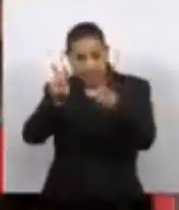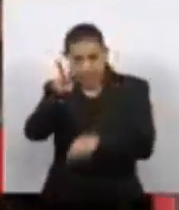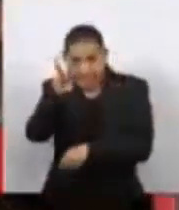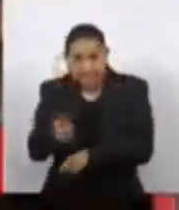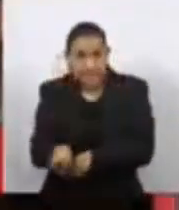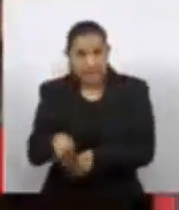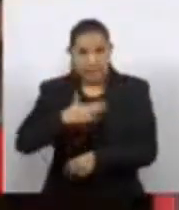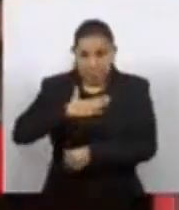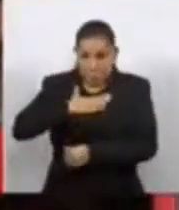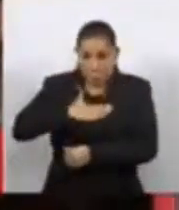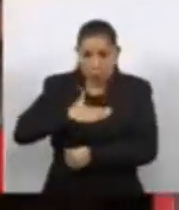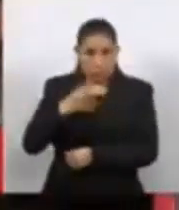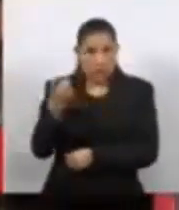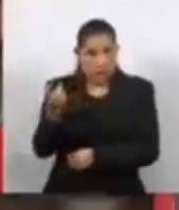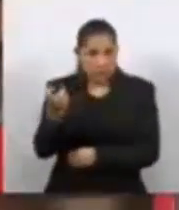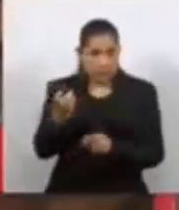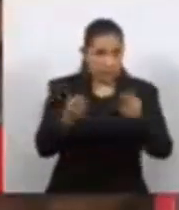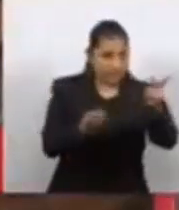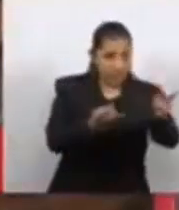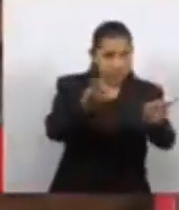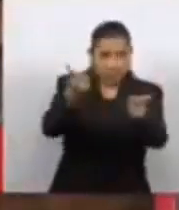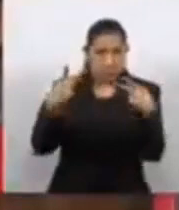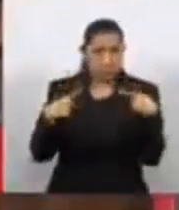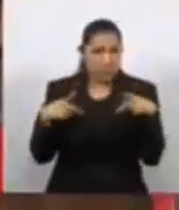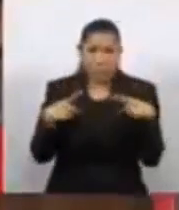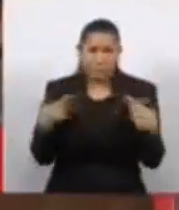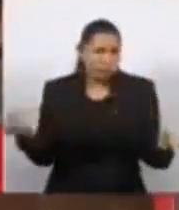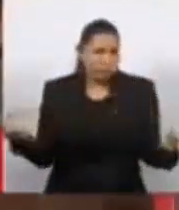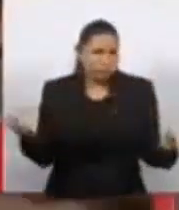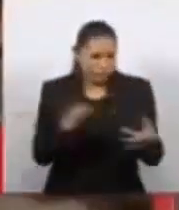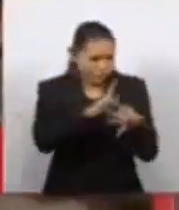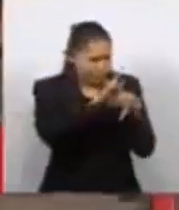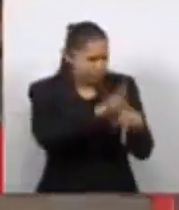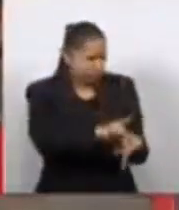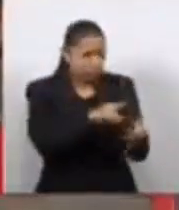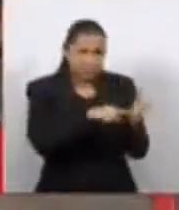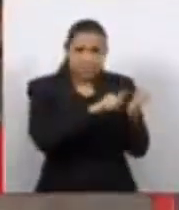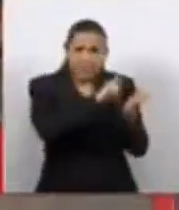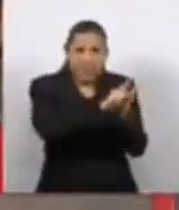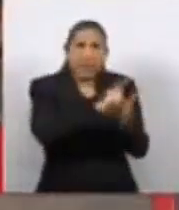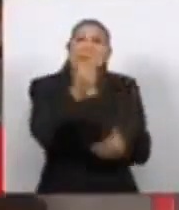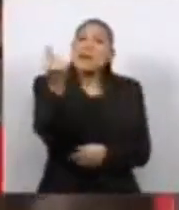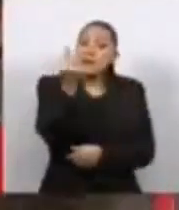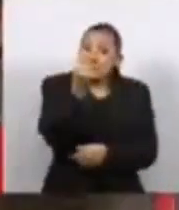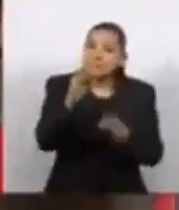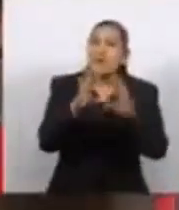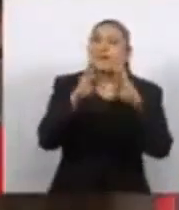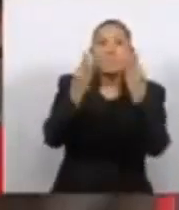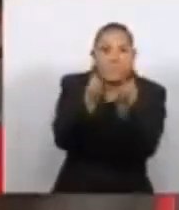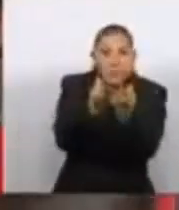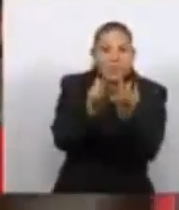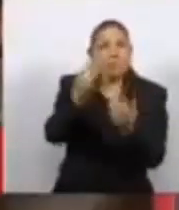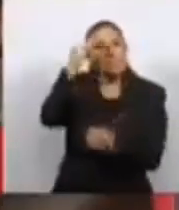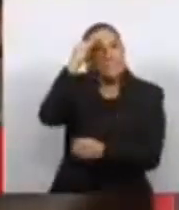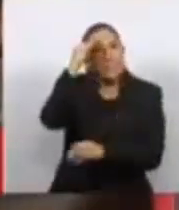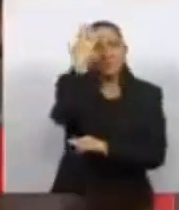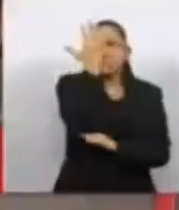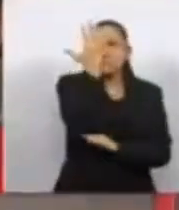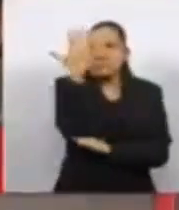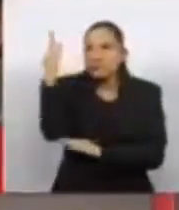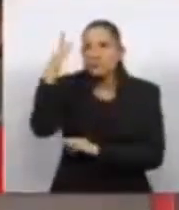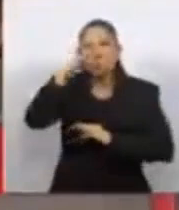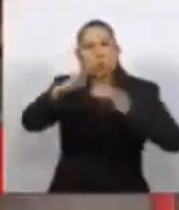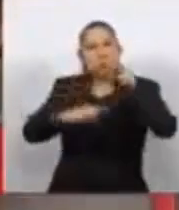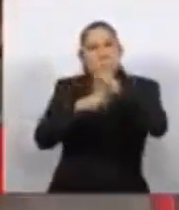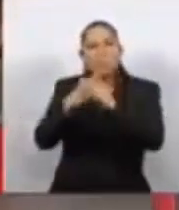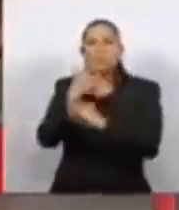trato para tener un modelo de desarrollo basado en la sustentabilidad y el respeto a la naturaleza. Un nuevo trato para que